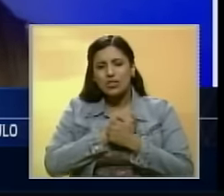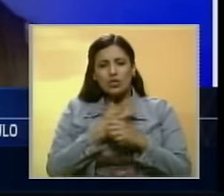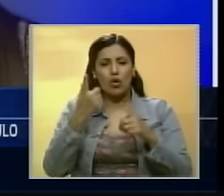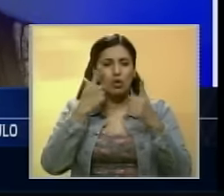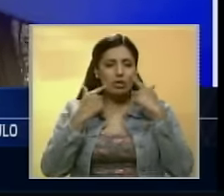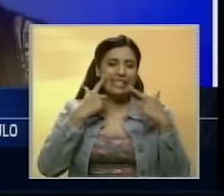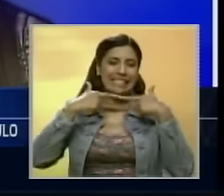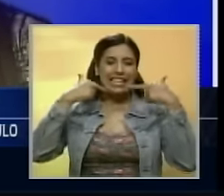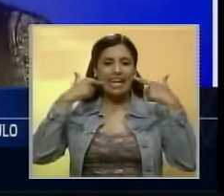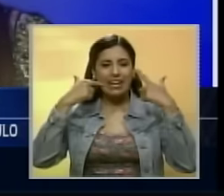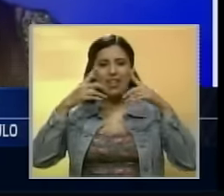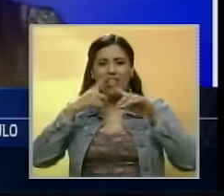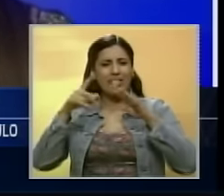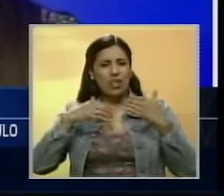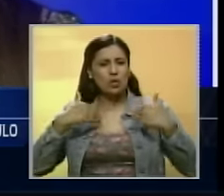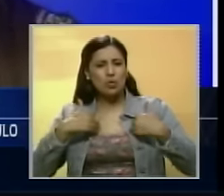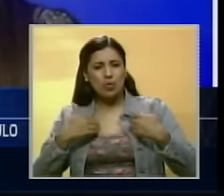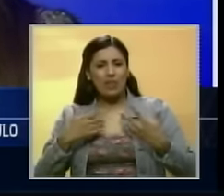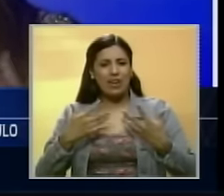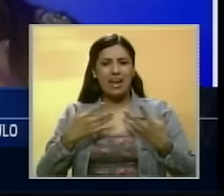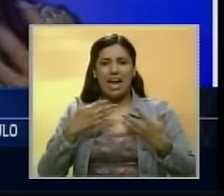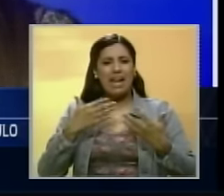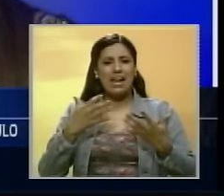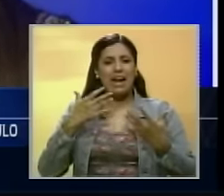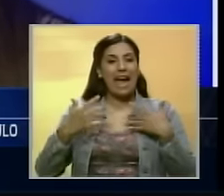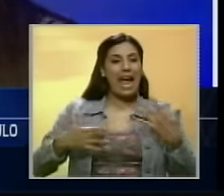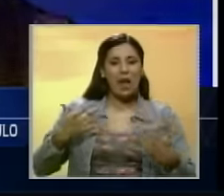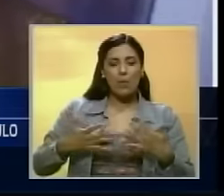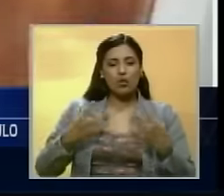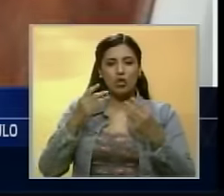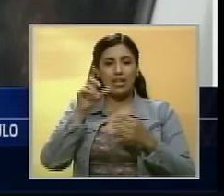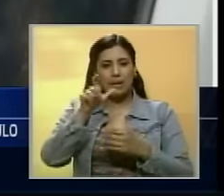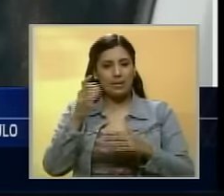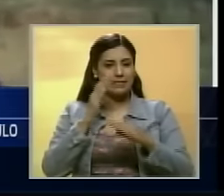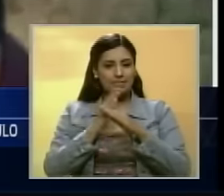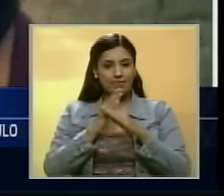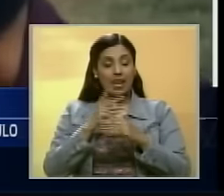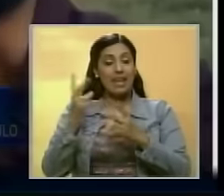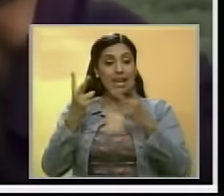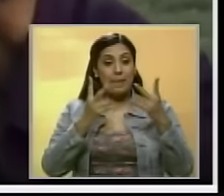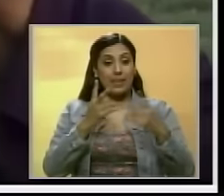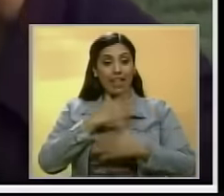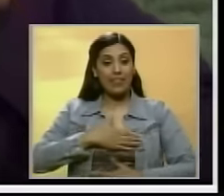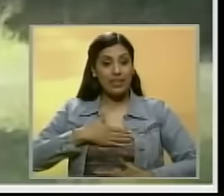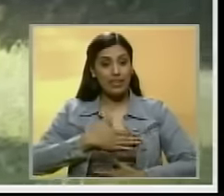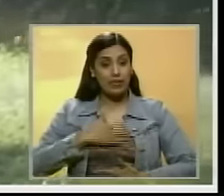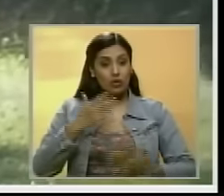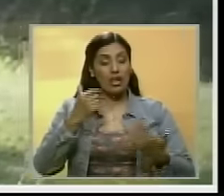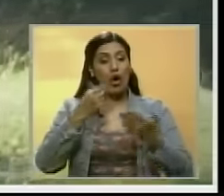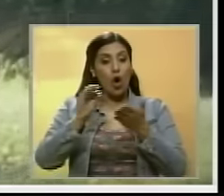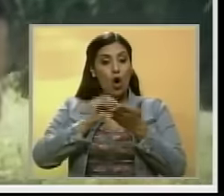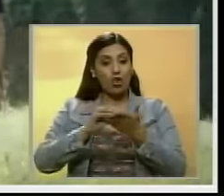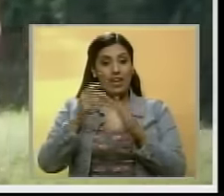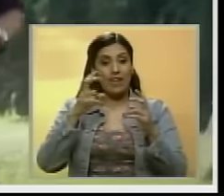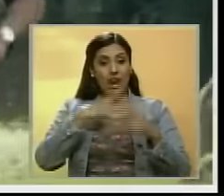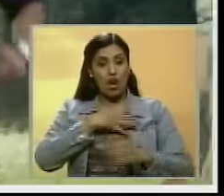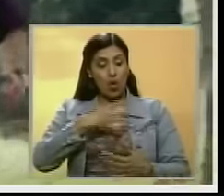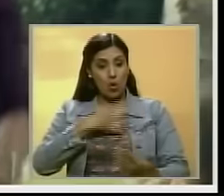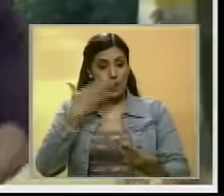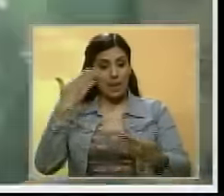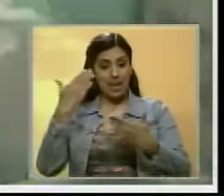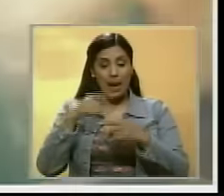llorar van a reír van a sufrir Van Van a emocionarse cada vez la invitación es a disfrutar de la reposición del primer